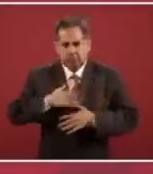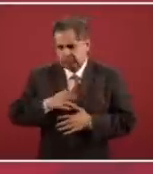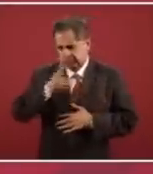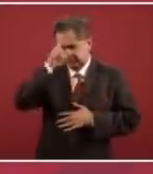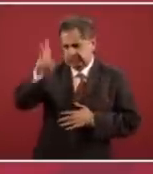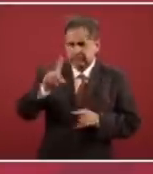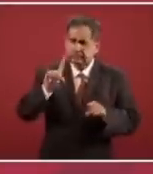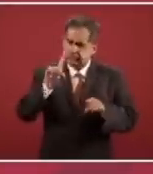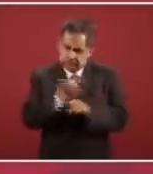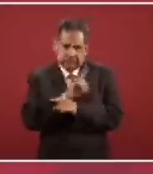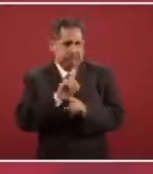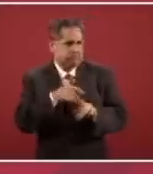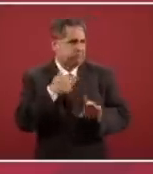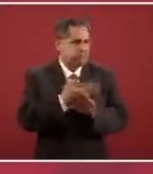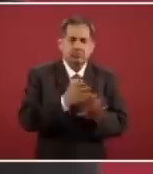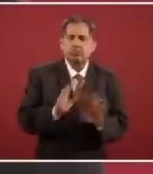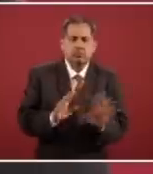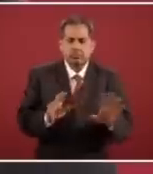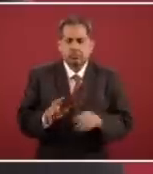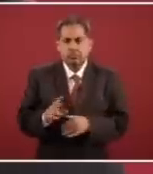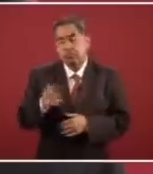también